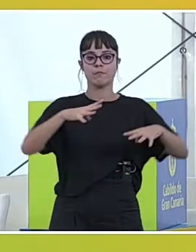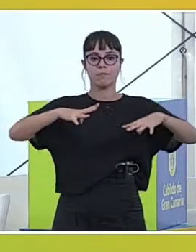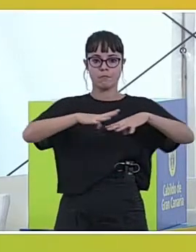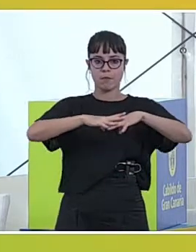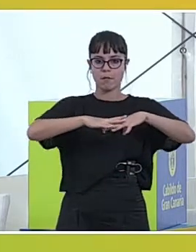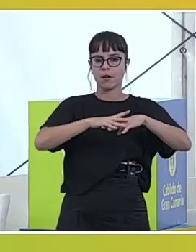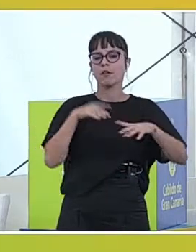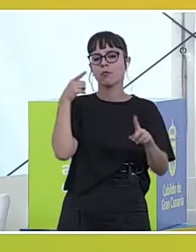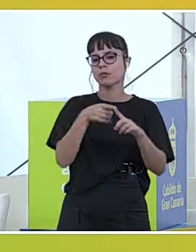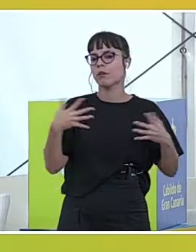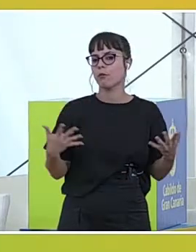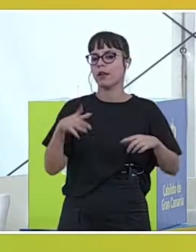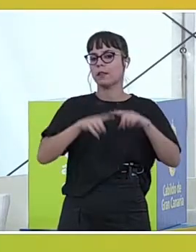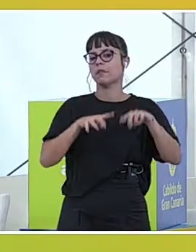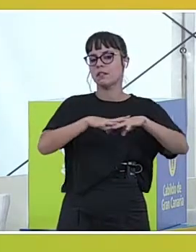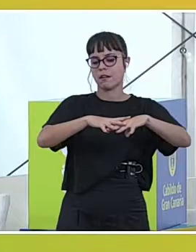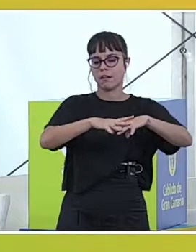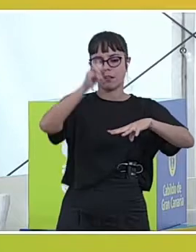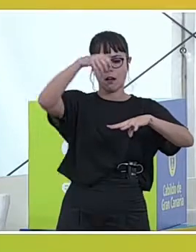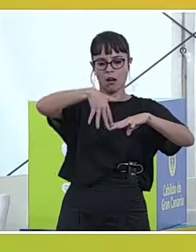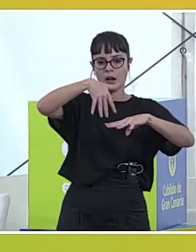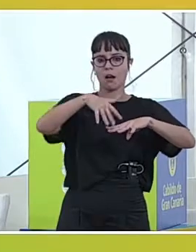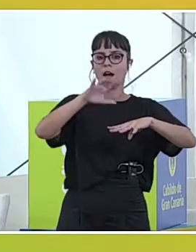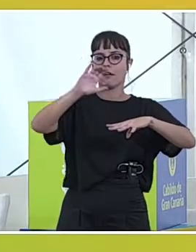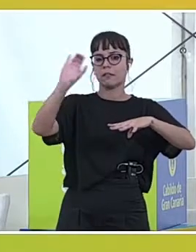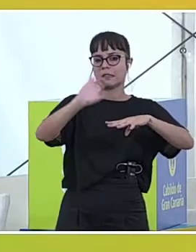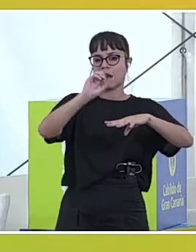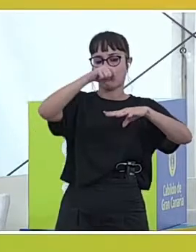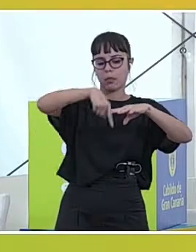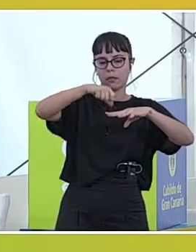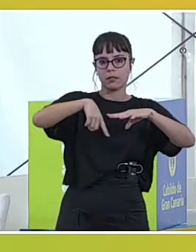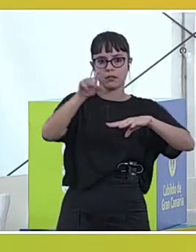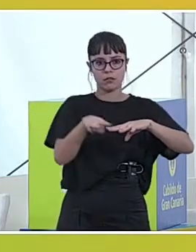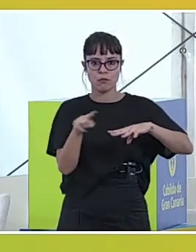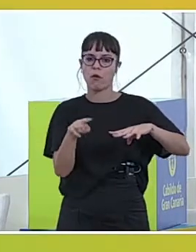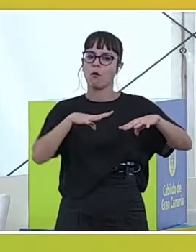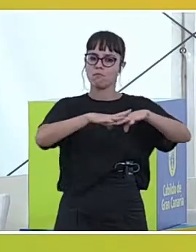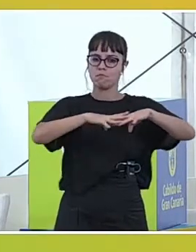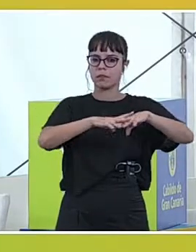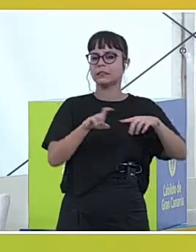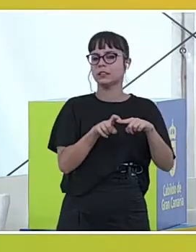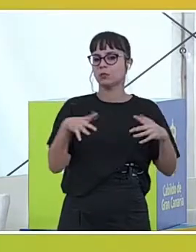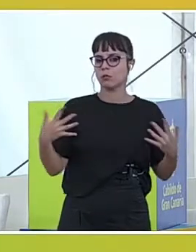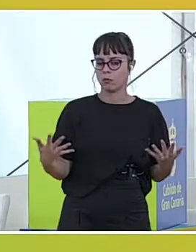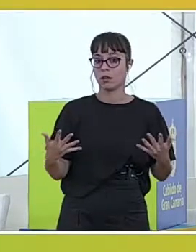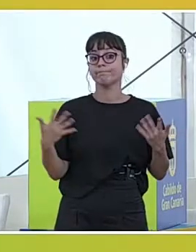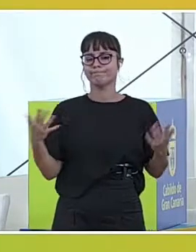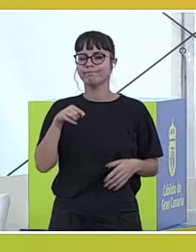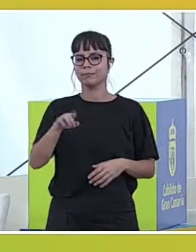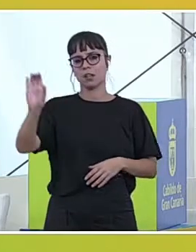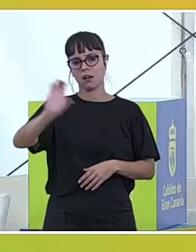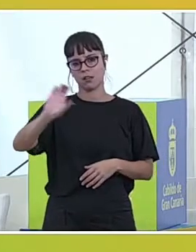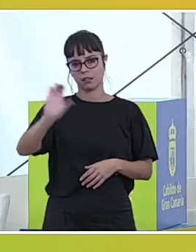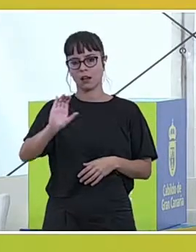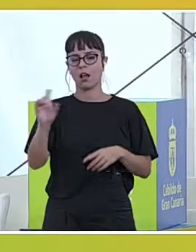pues, su tipo, el paso de sales, la edad de las membranas. ¿Para qué es importante? ¿Por qué es importante conocer la composición química de la salmuera? Pues